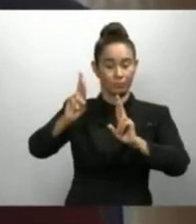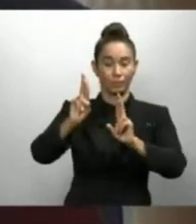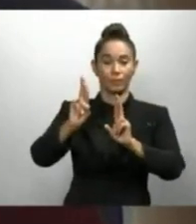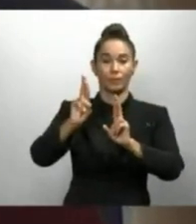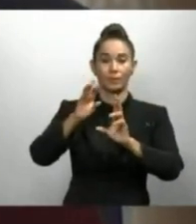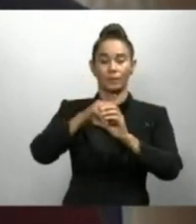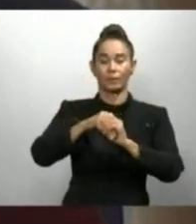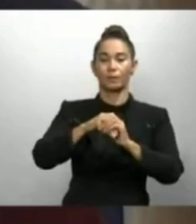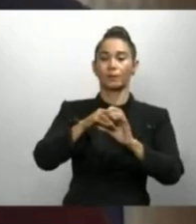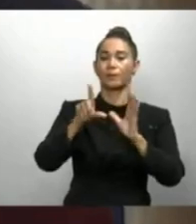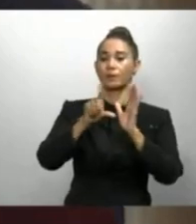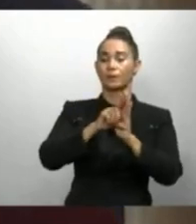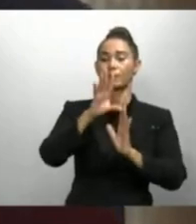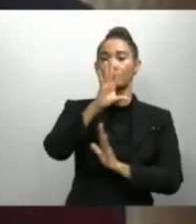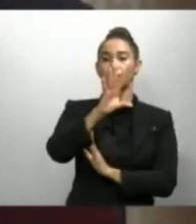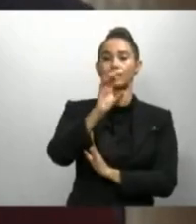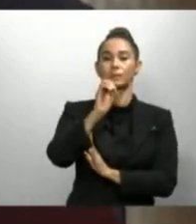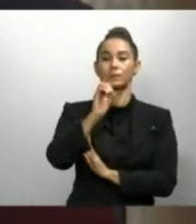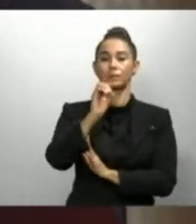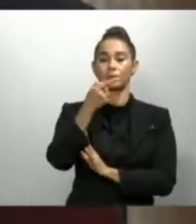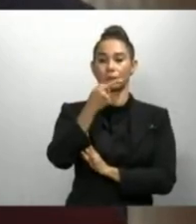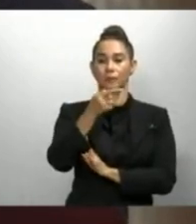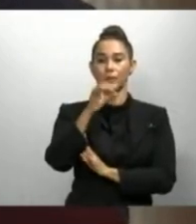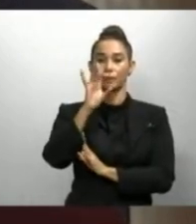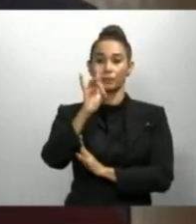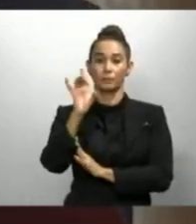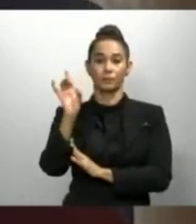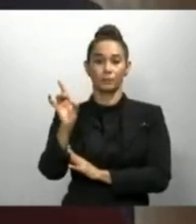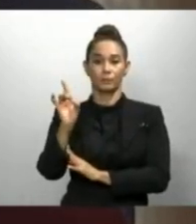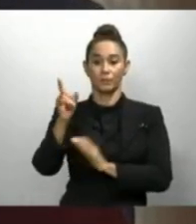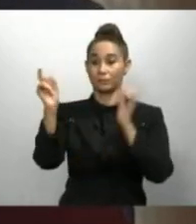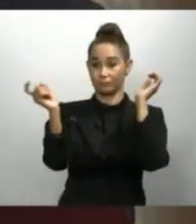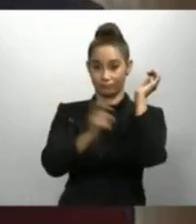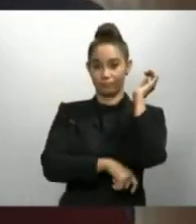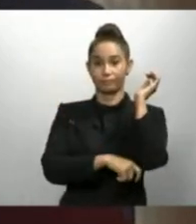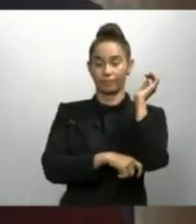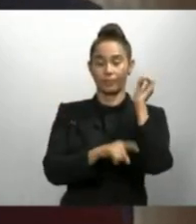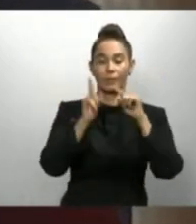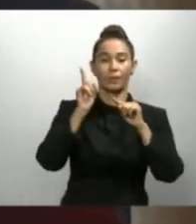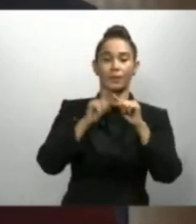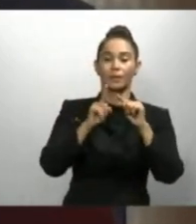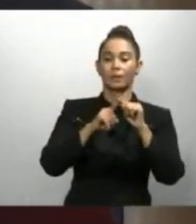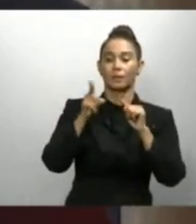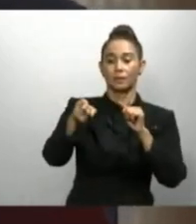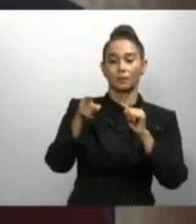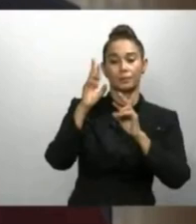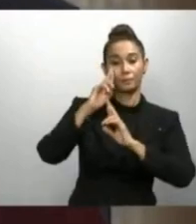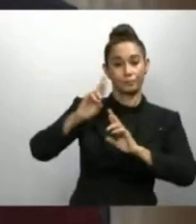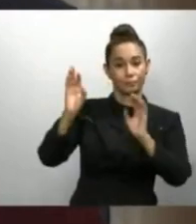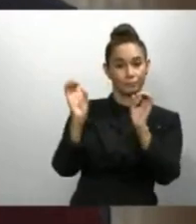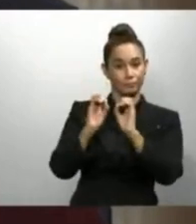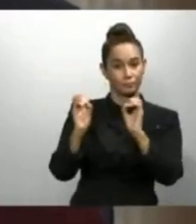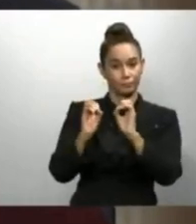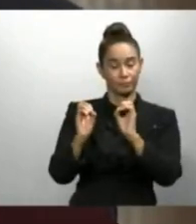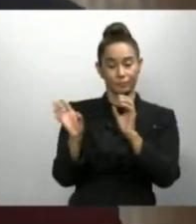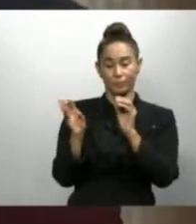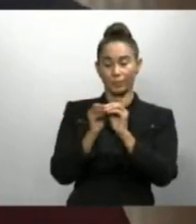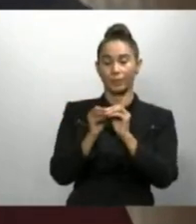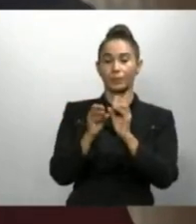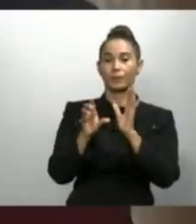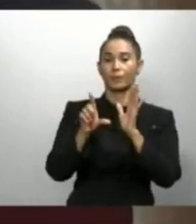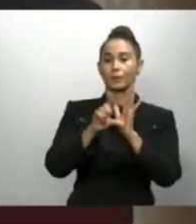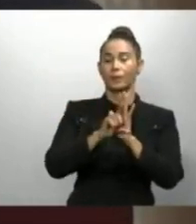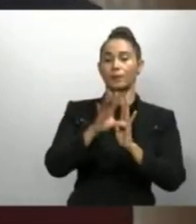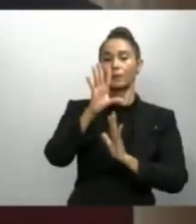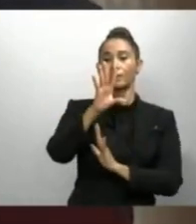reglamento de la Ley 5088, serán sancionadas según corresponda, de conformidad con la Ley